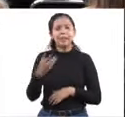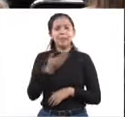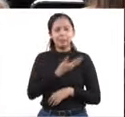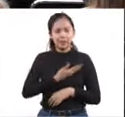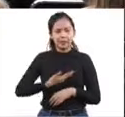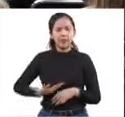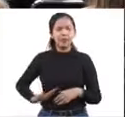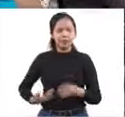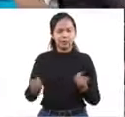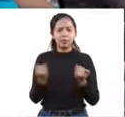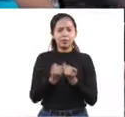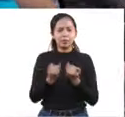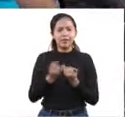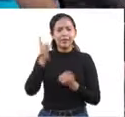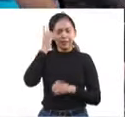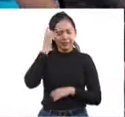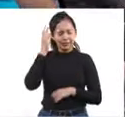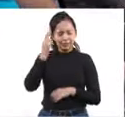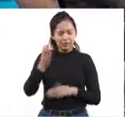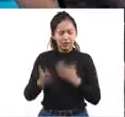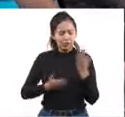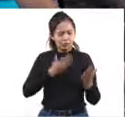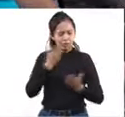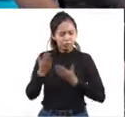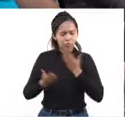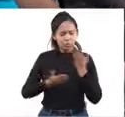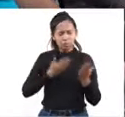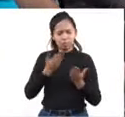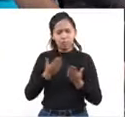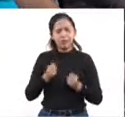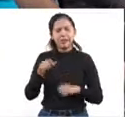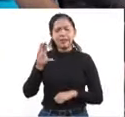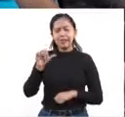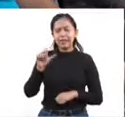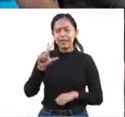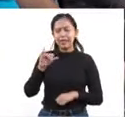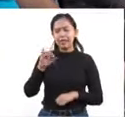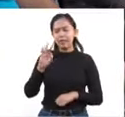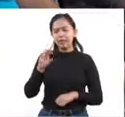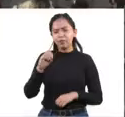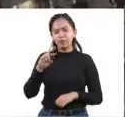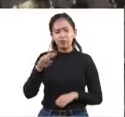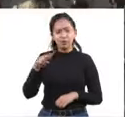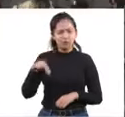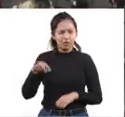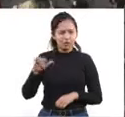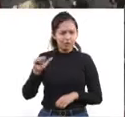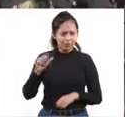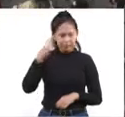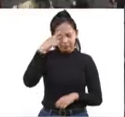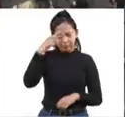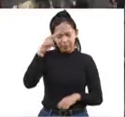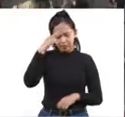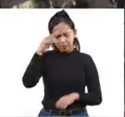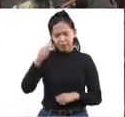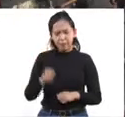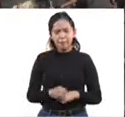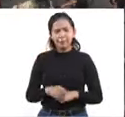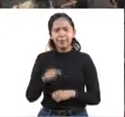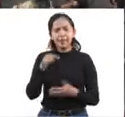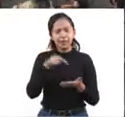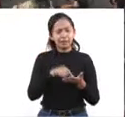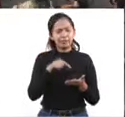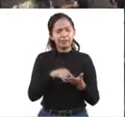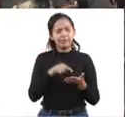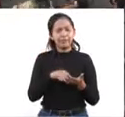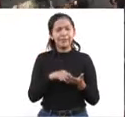de Estudios California, México, que estableció este programa de estudios en el extranjero para Dreamers